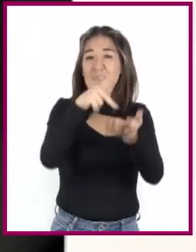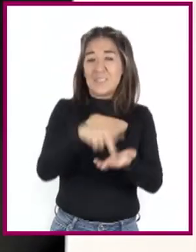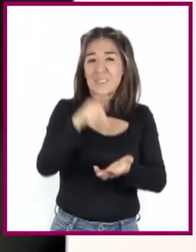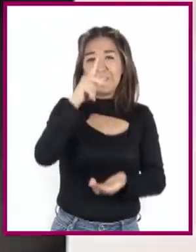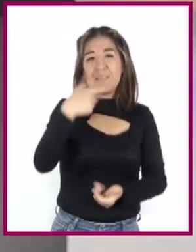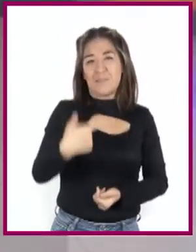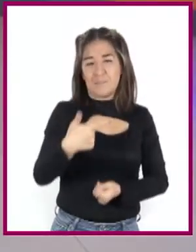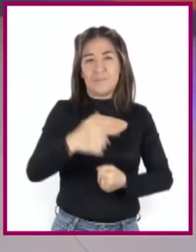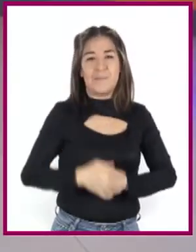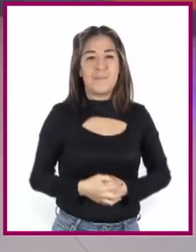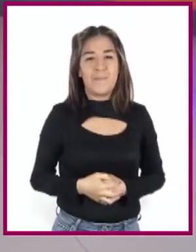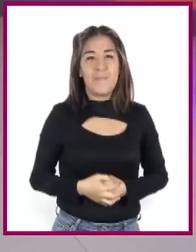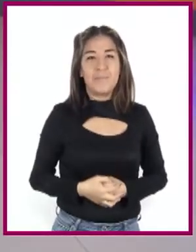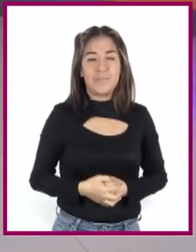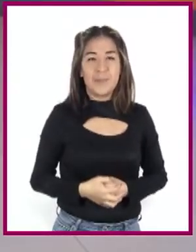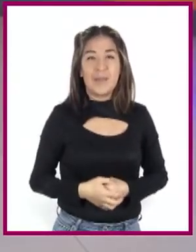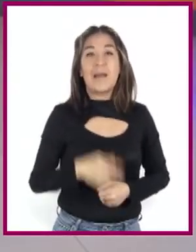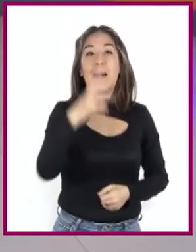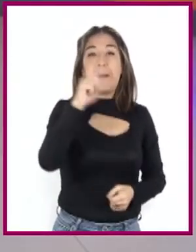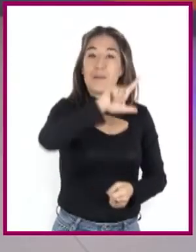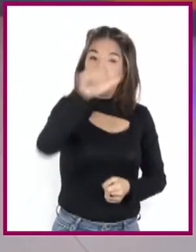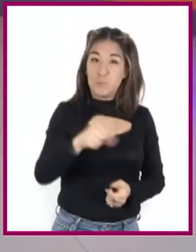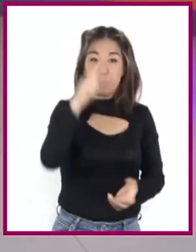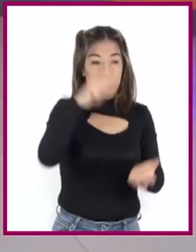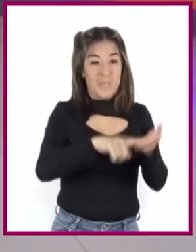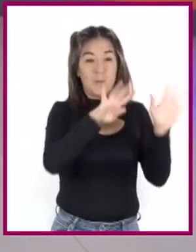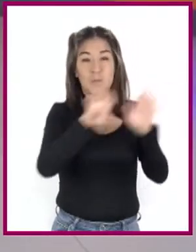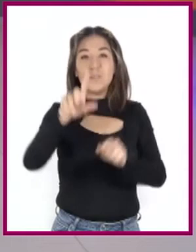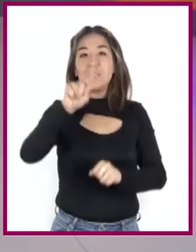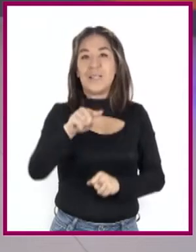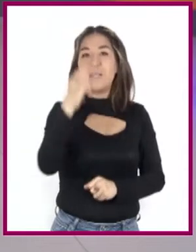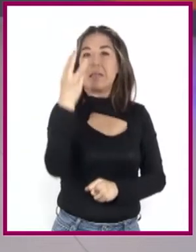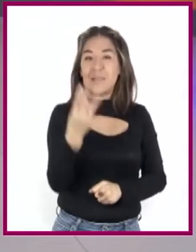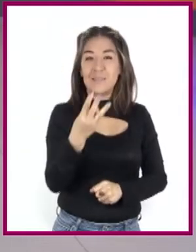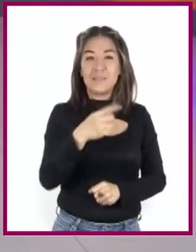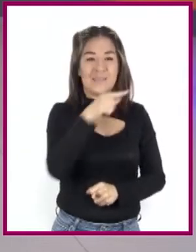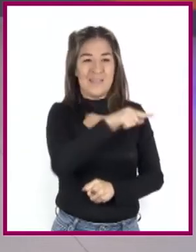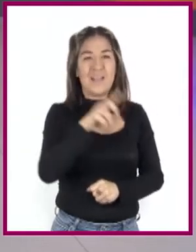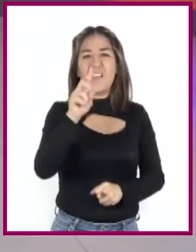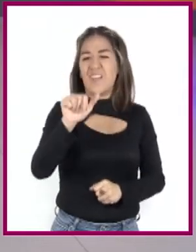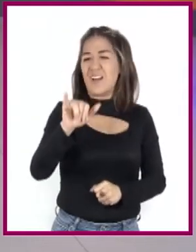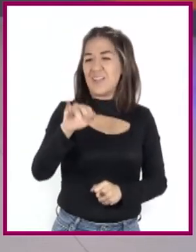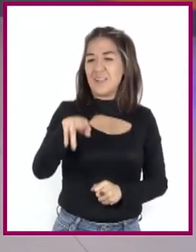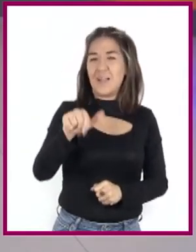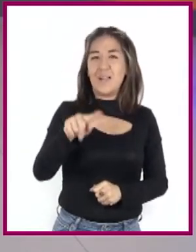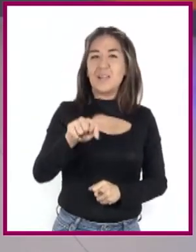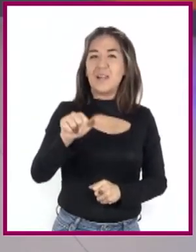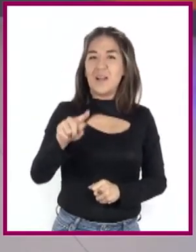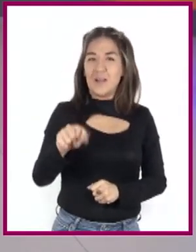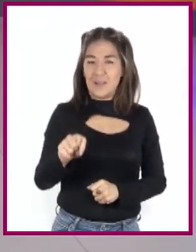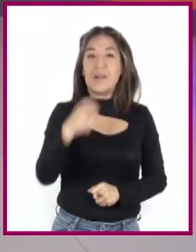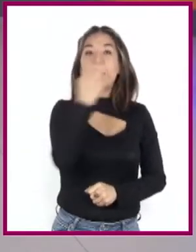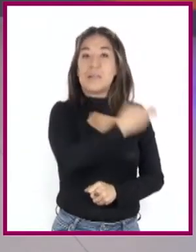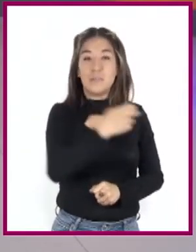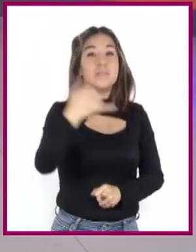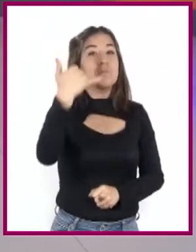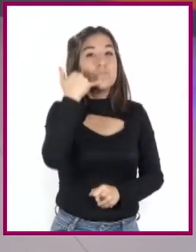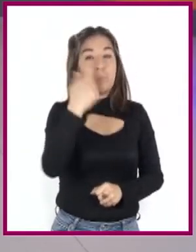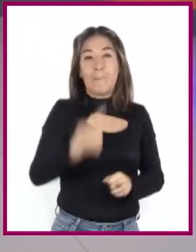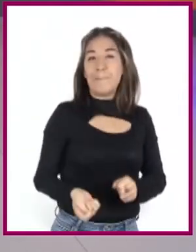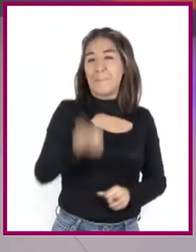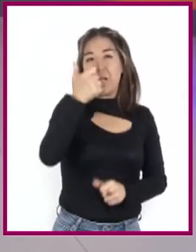kilogramos. En 1973, el Dynatac 8000X fue el primer teléfono móvil de